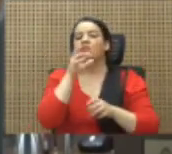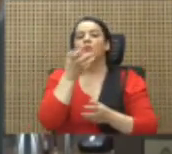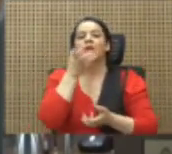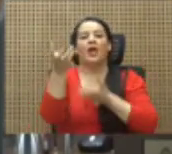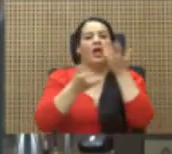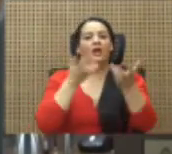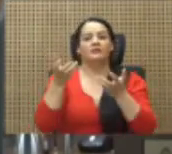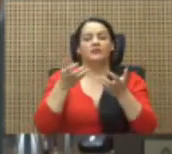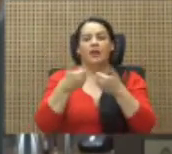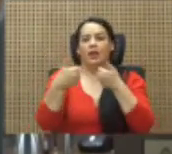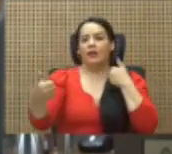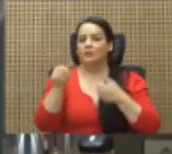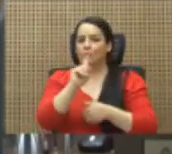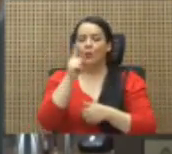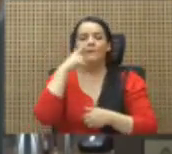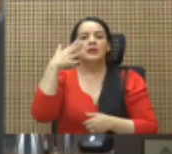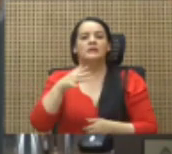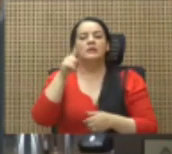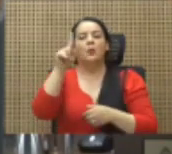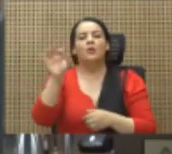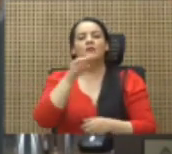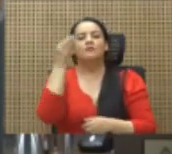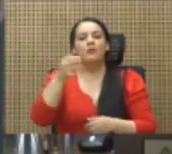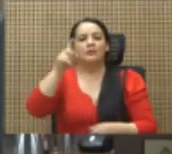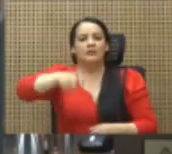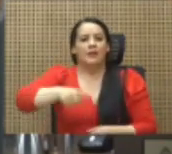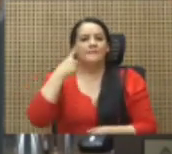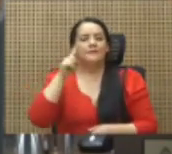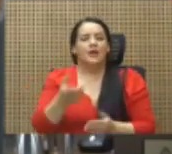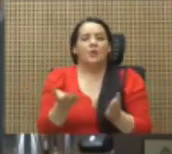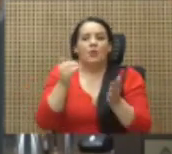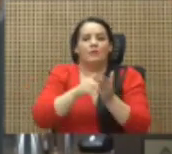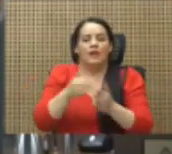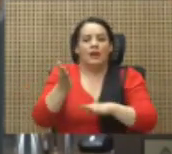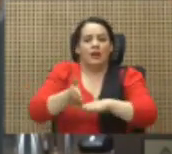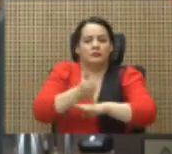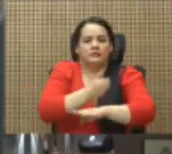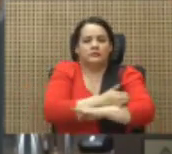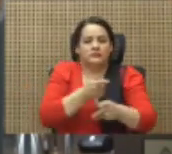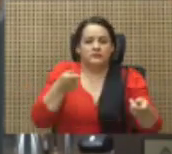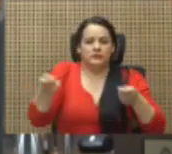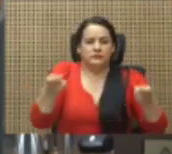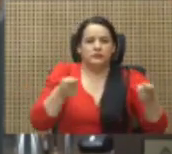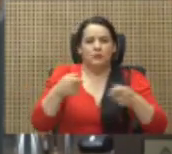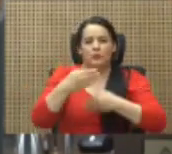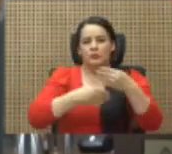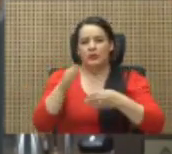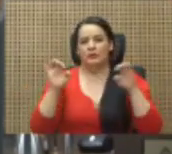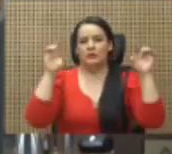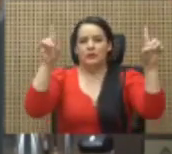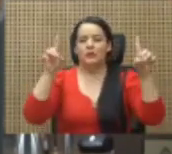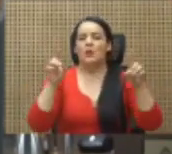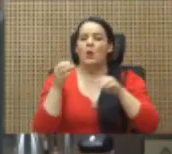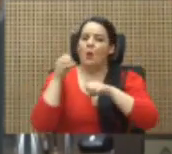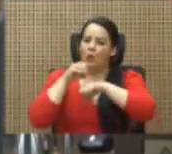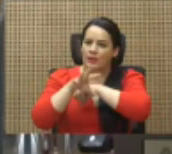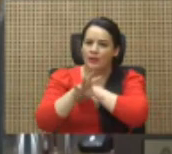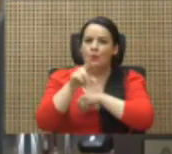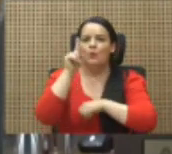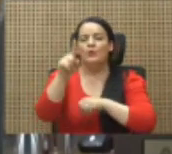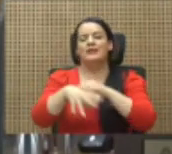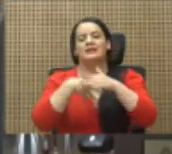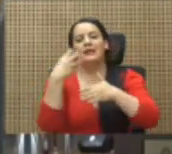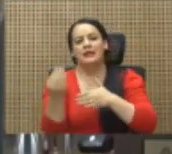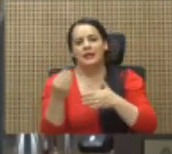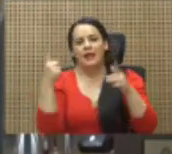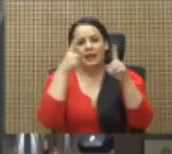Parece ser una medida necesaria para recuperar el control del proceso educativo y orientar una salida a la crisis